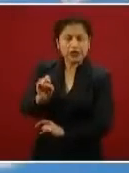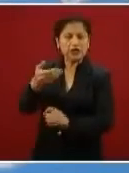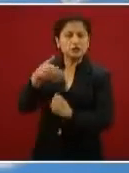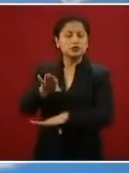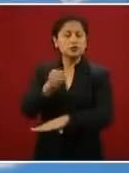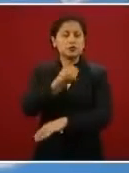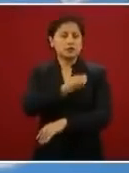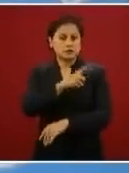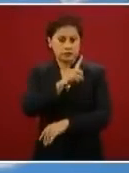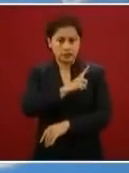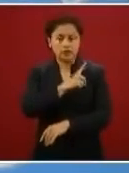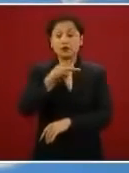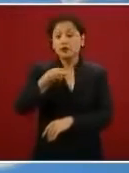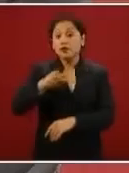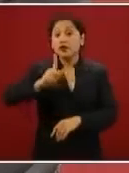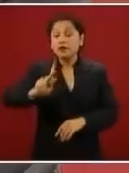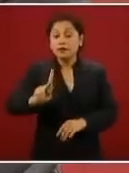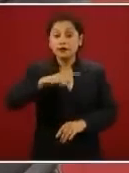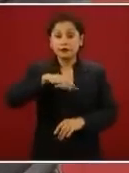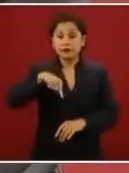a nadie. Imagínense